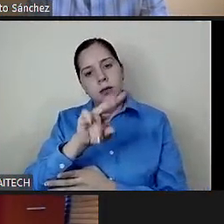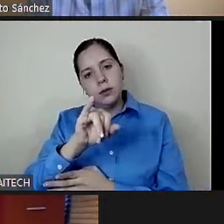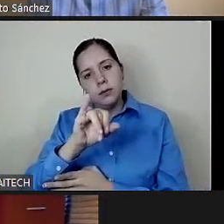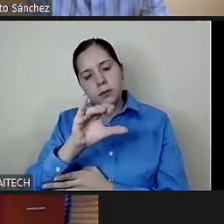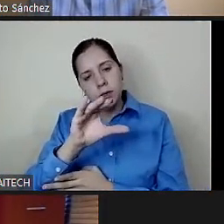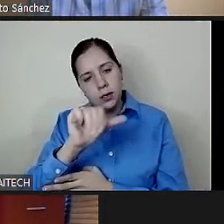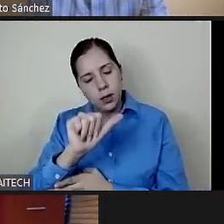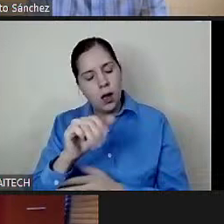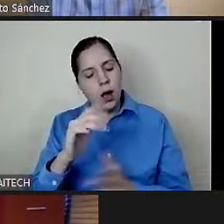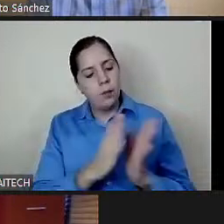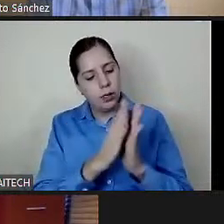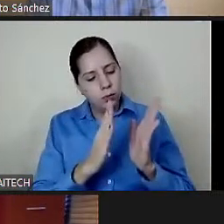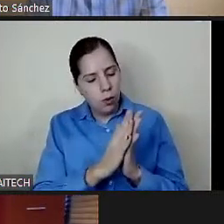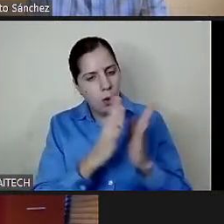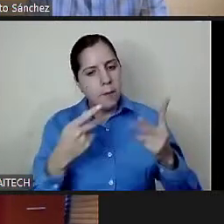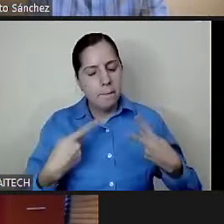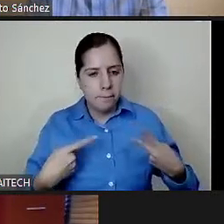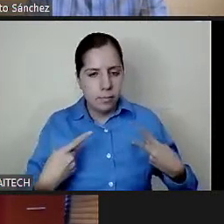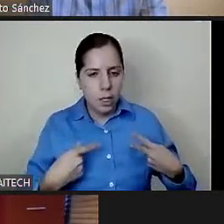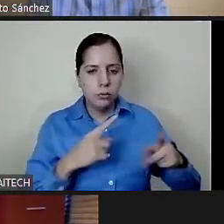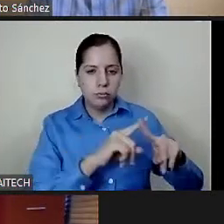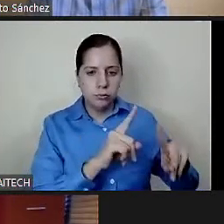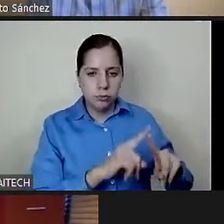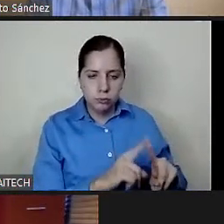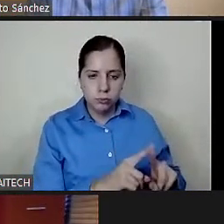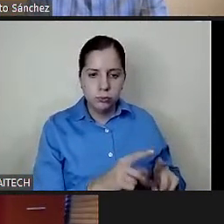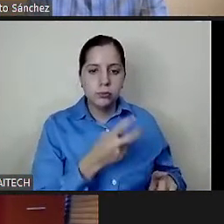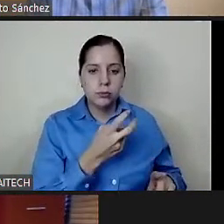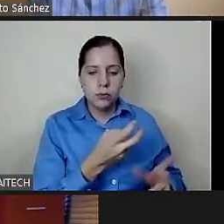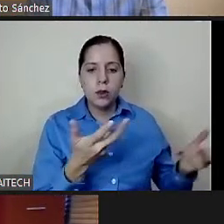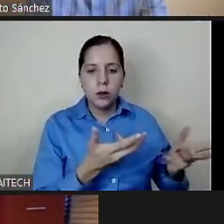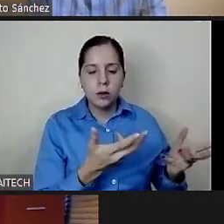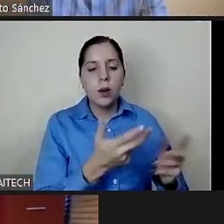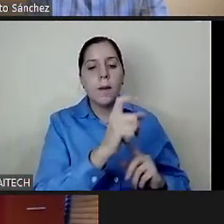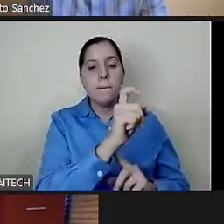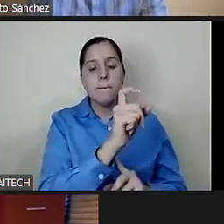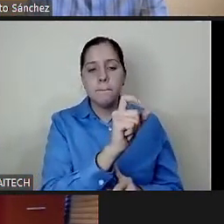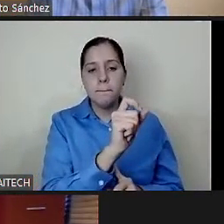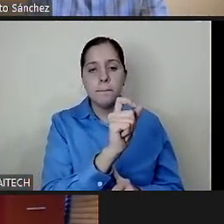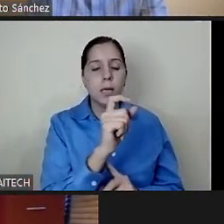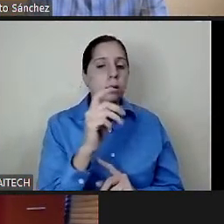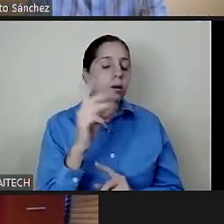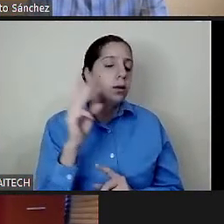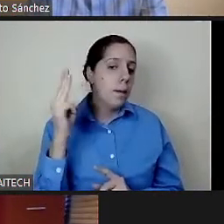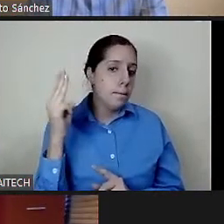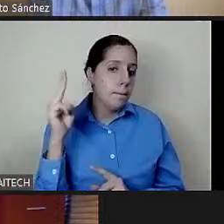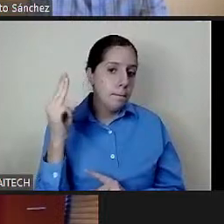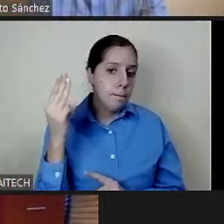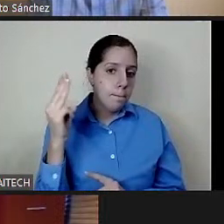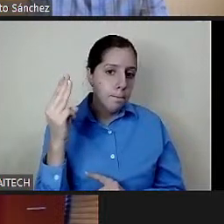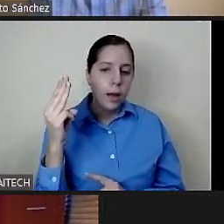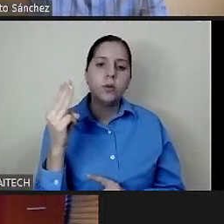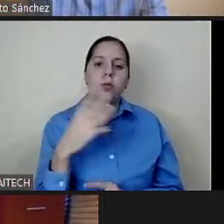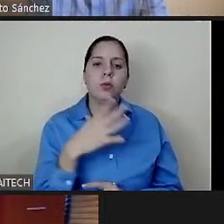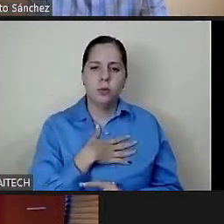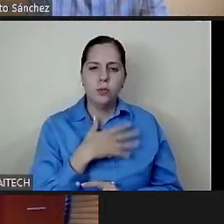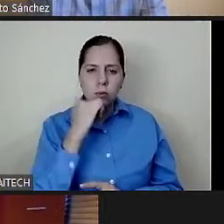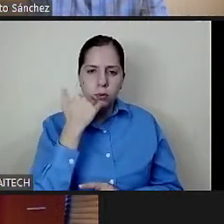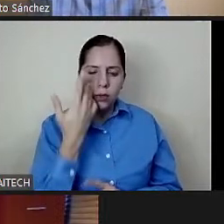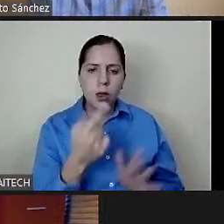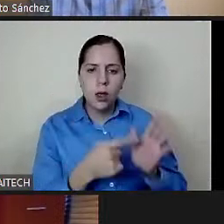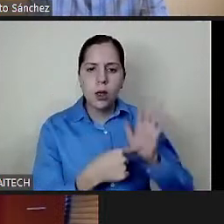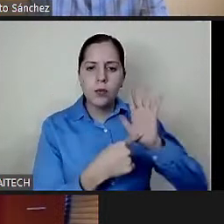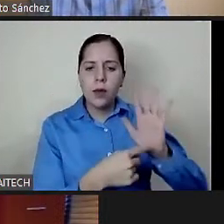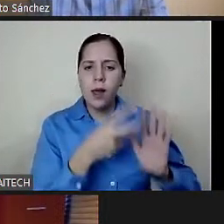cual se llevó a cabo en la sesión del 20 de mayo. Sí quisiera resaltar que estas actividades ya